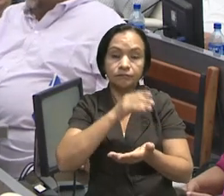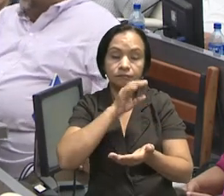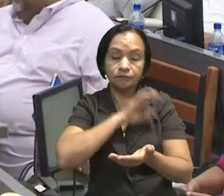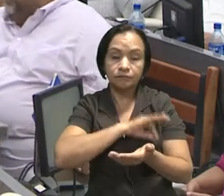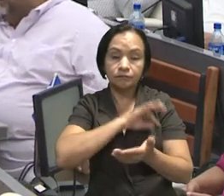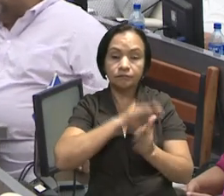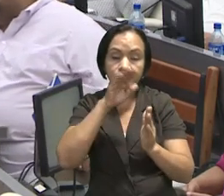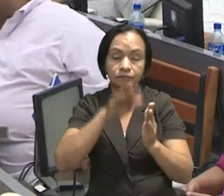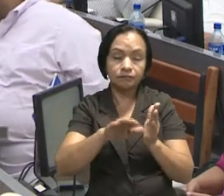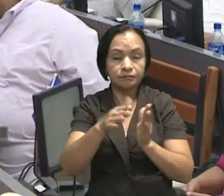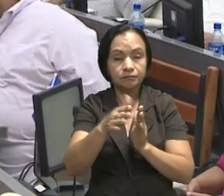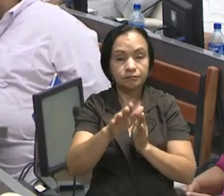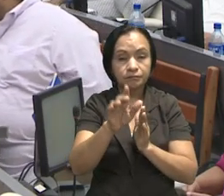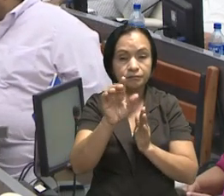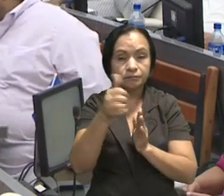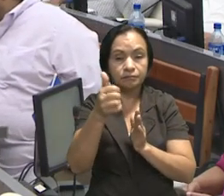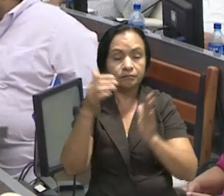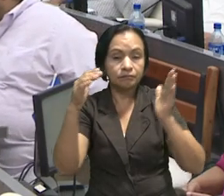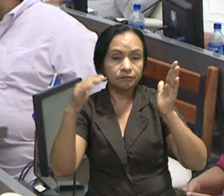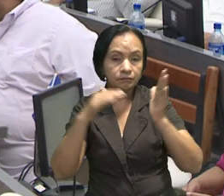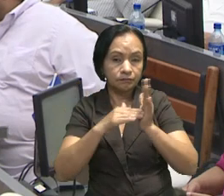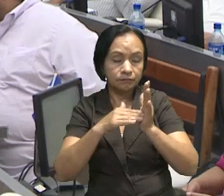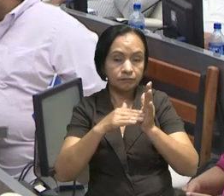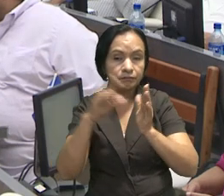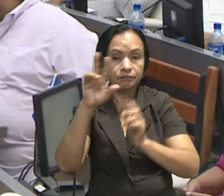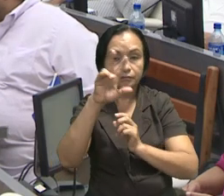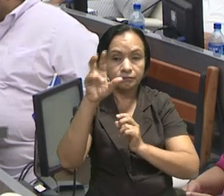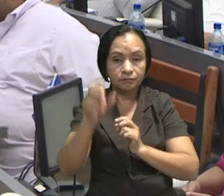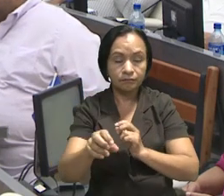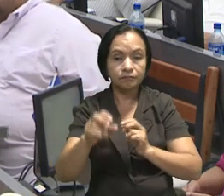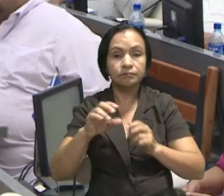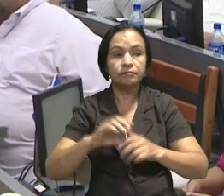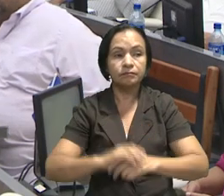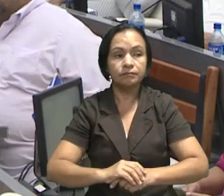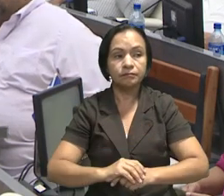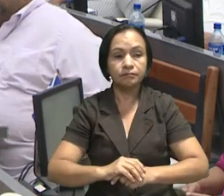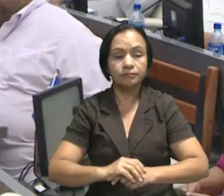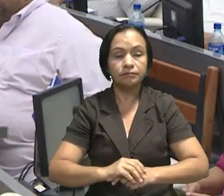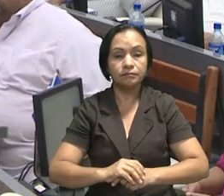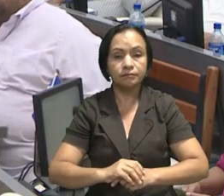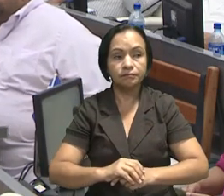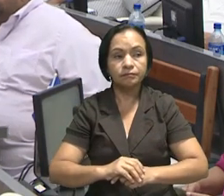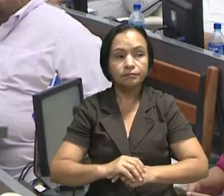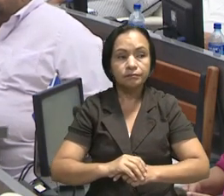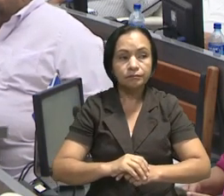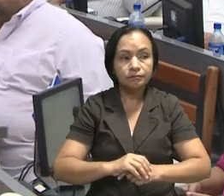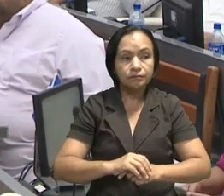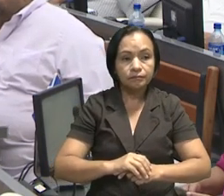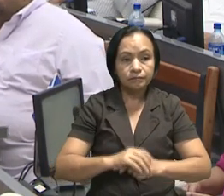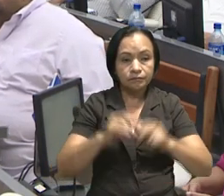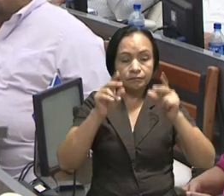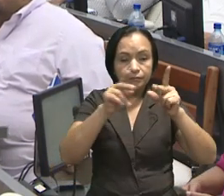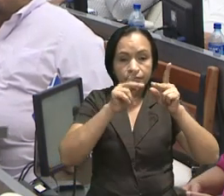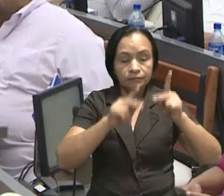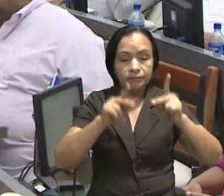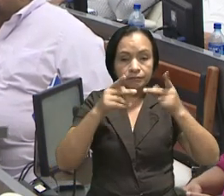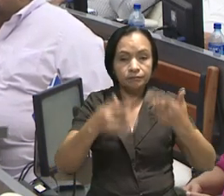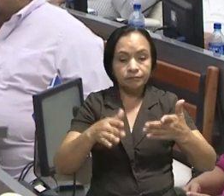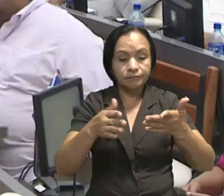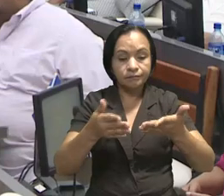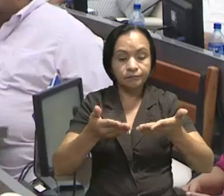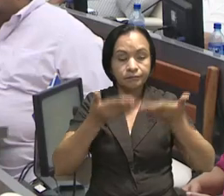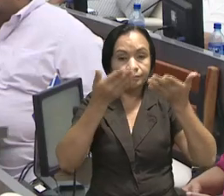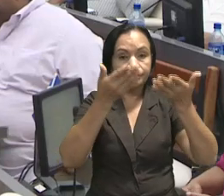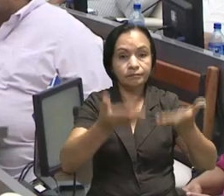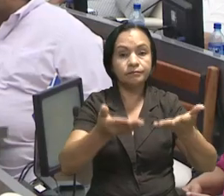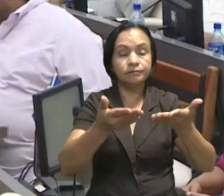mínimo anda por más de 6.000 córdobas. Entonces, estas personas que reciben este